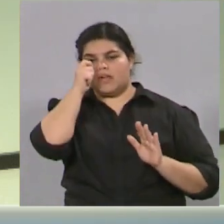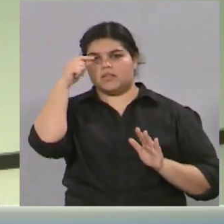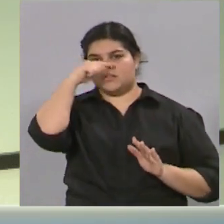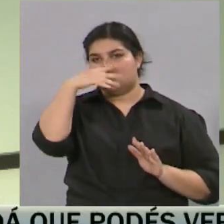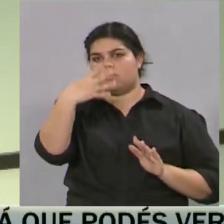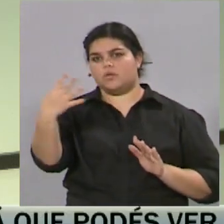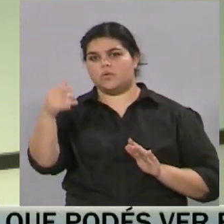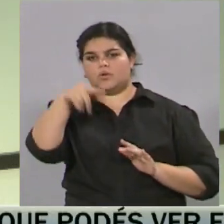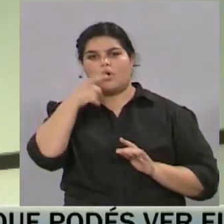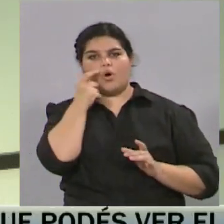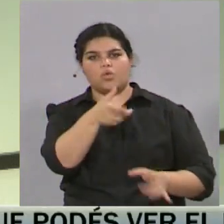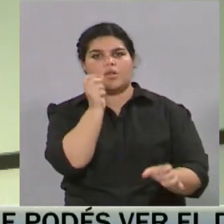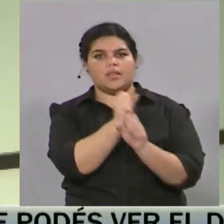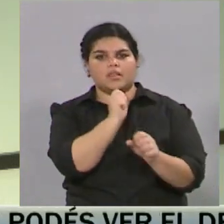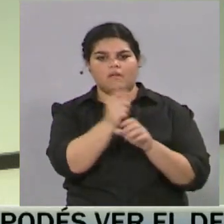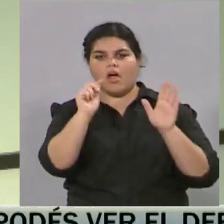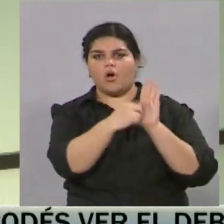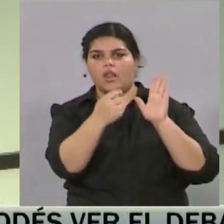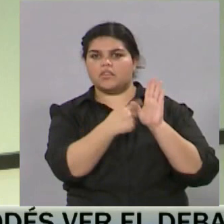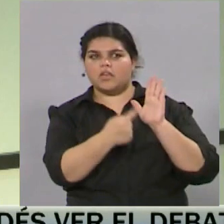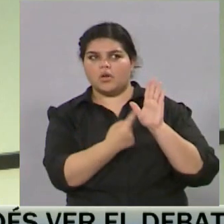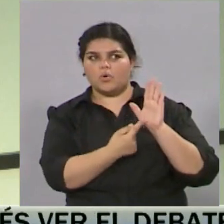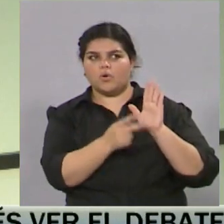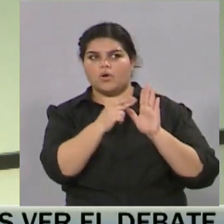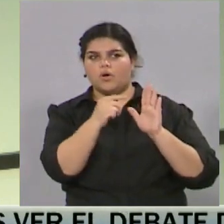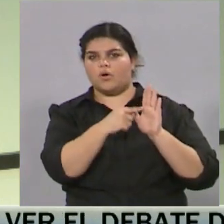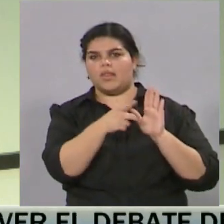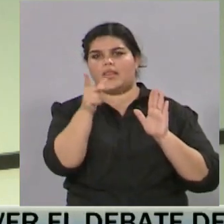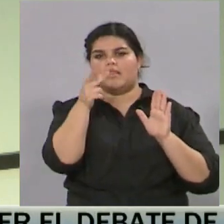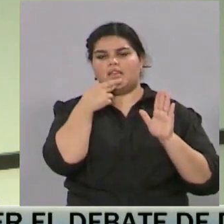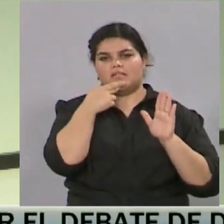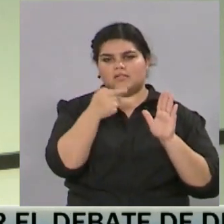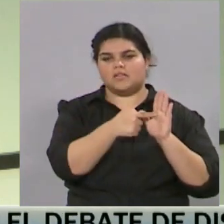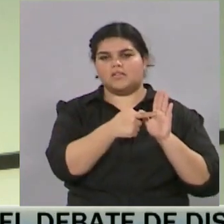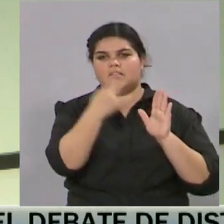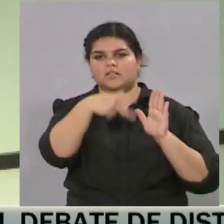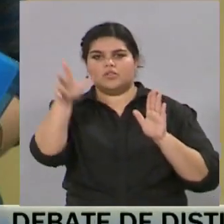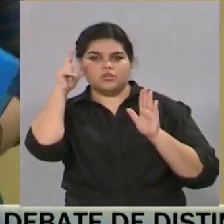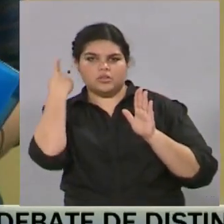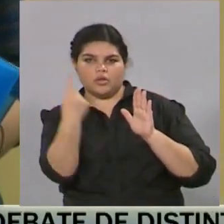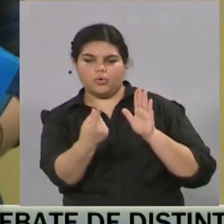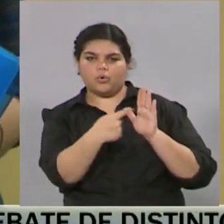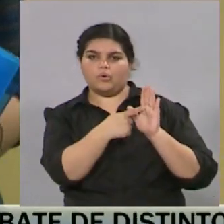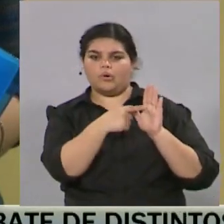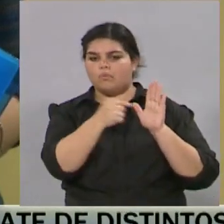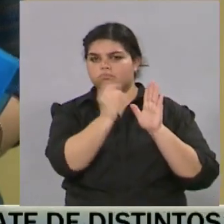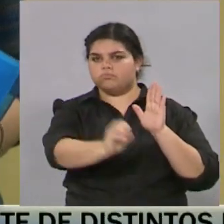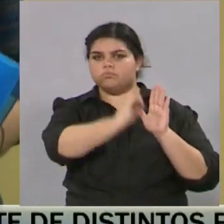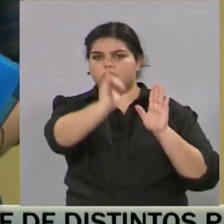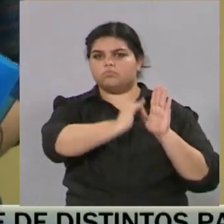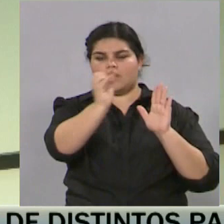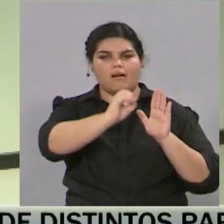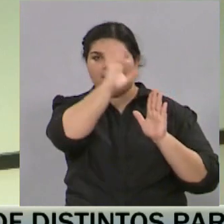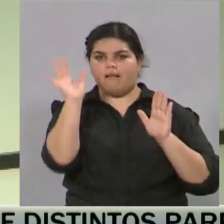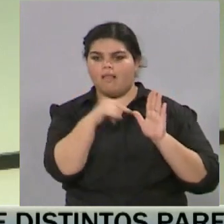la ley de control de trabajo, existen artículos que claramente, el 17, el 181, que hablan claramente